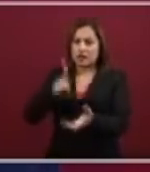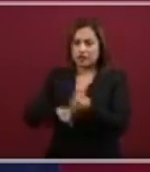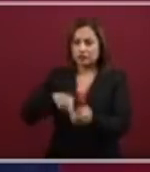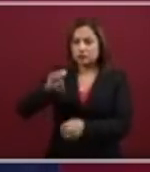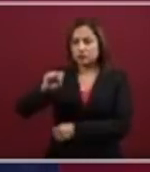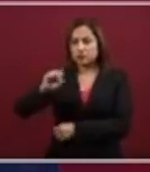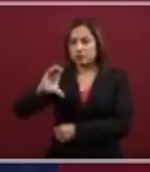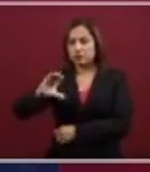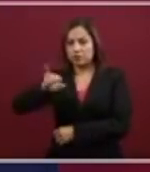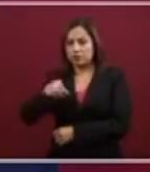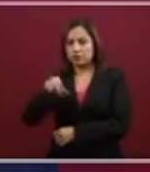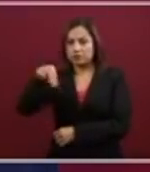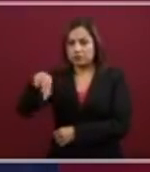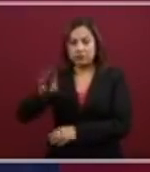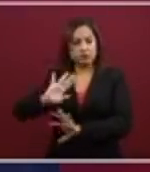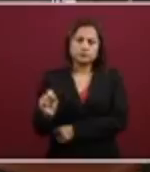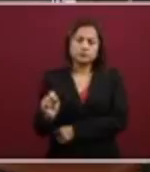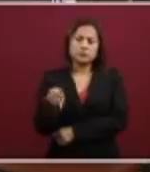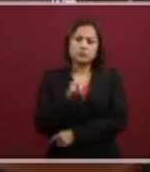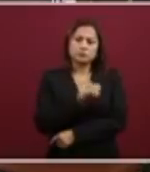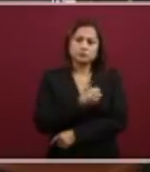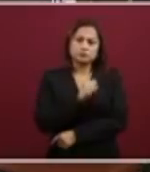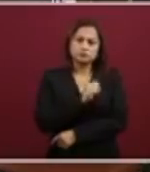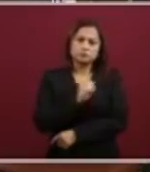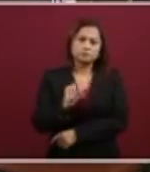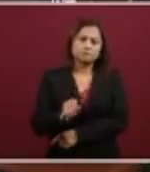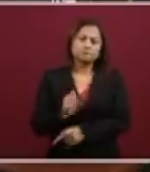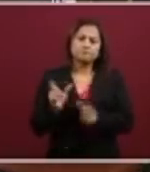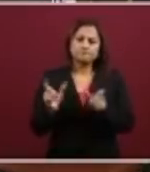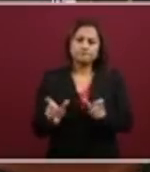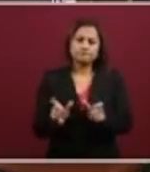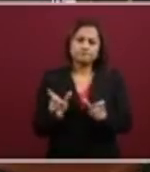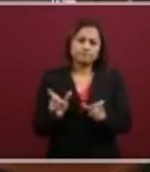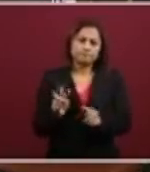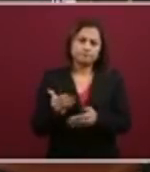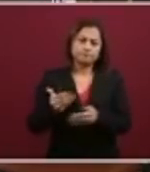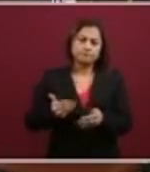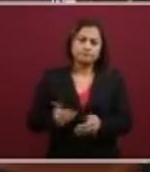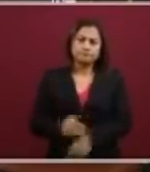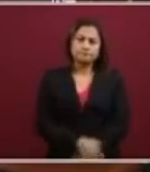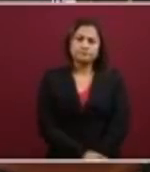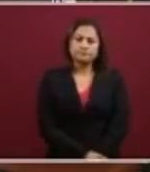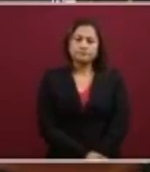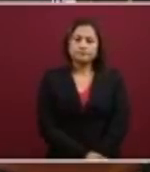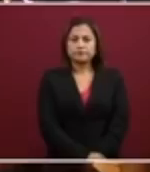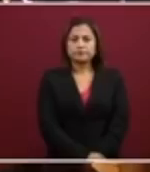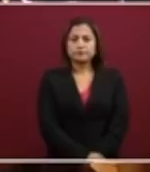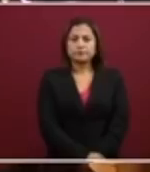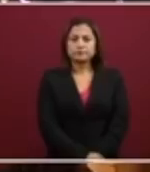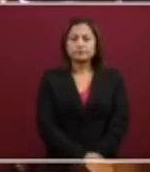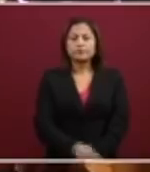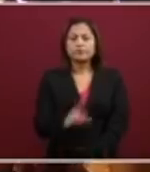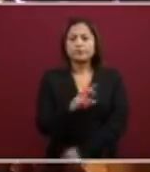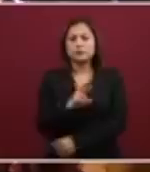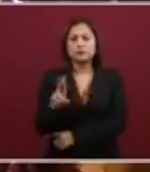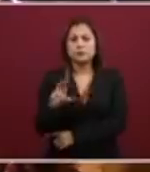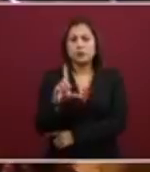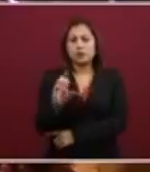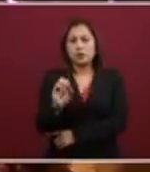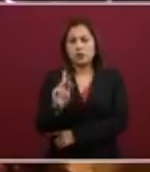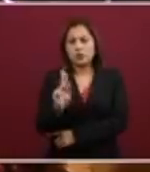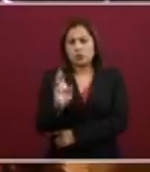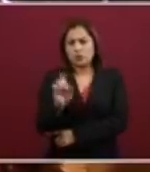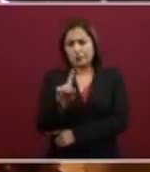es lo que se va a respetar. Durante la conferencia de prensa matutina, el presidente de México envió